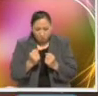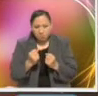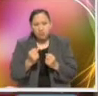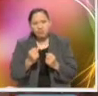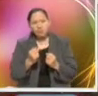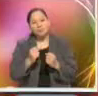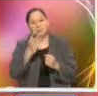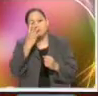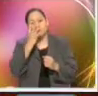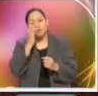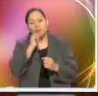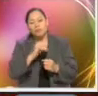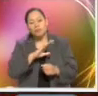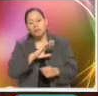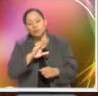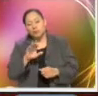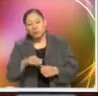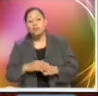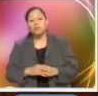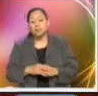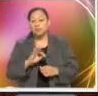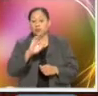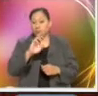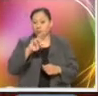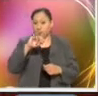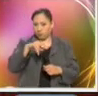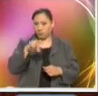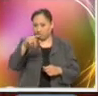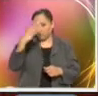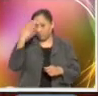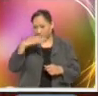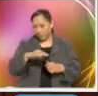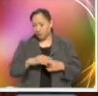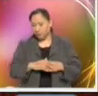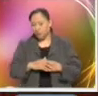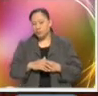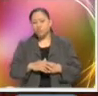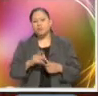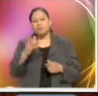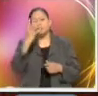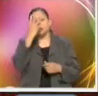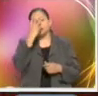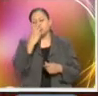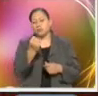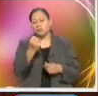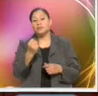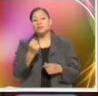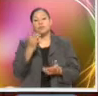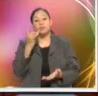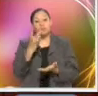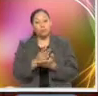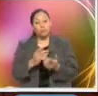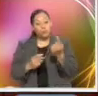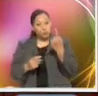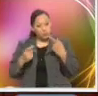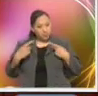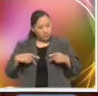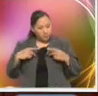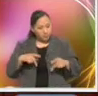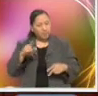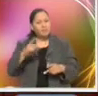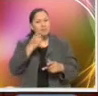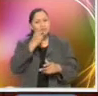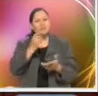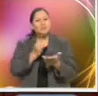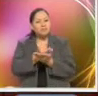vida. Don Fermín de Mendoza, como usted podrá imaginarse, quedó tristísimo, pues la única persona a la que